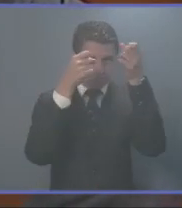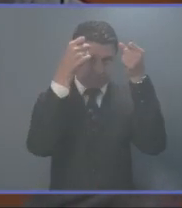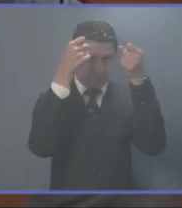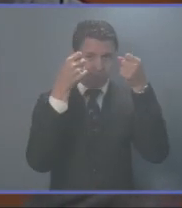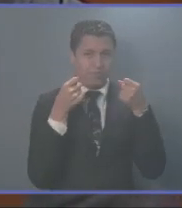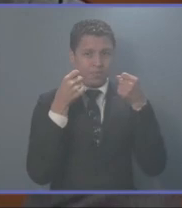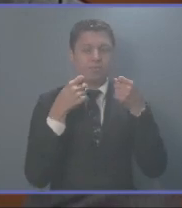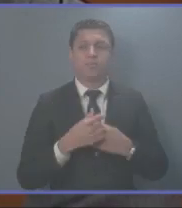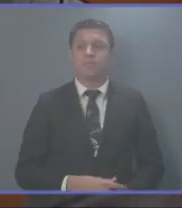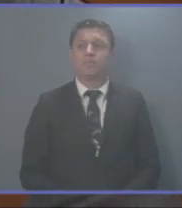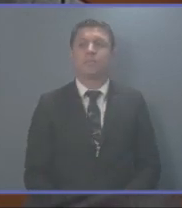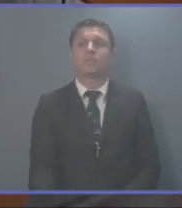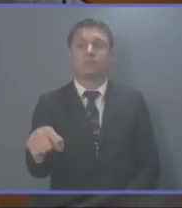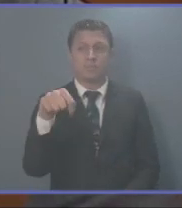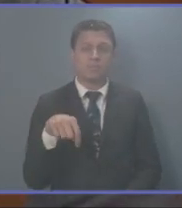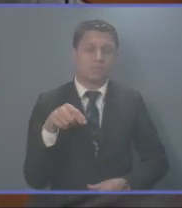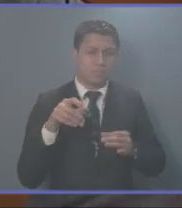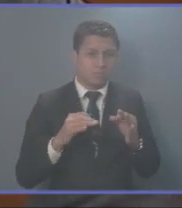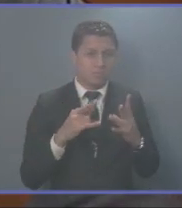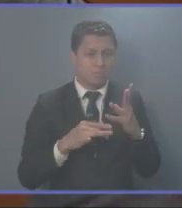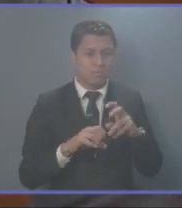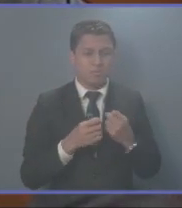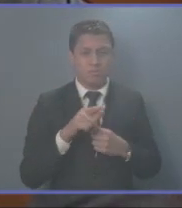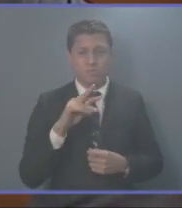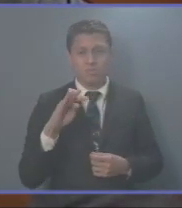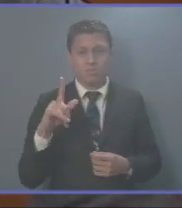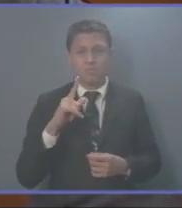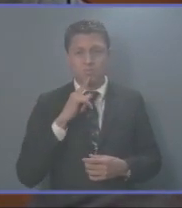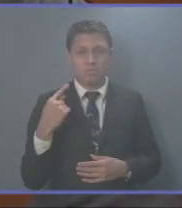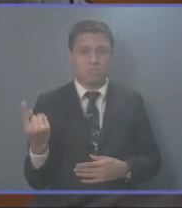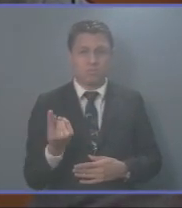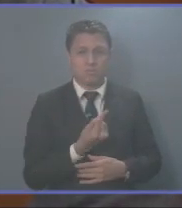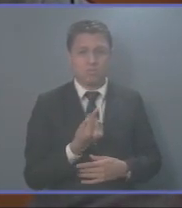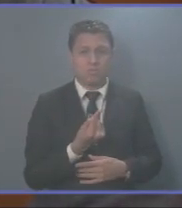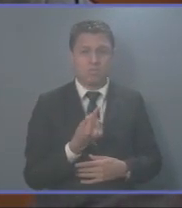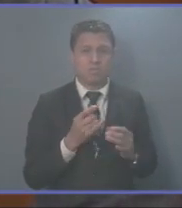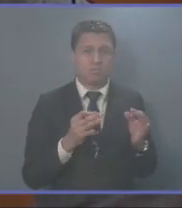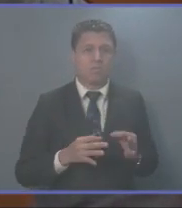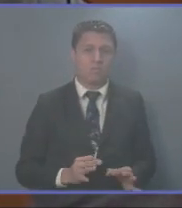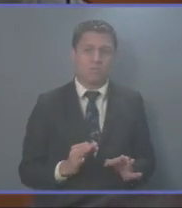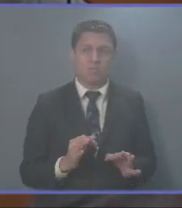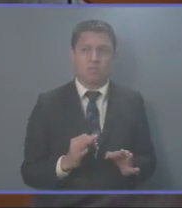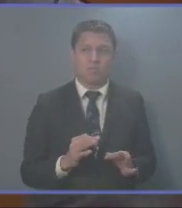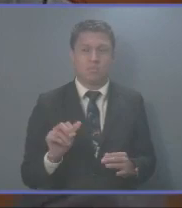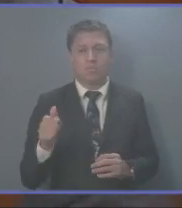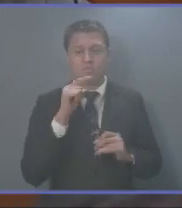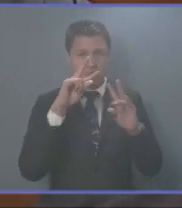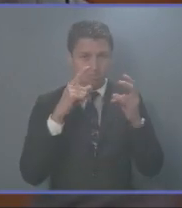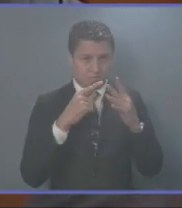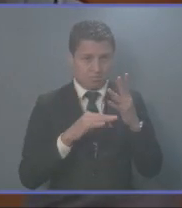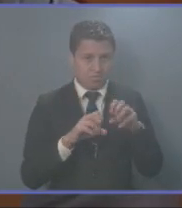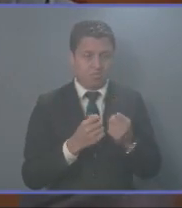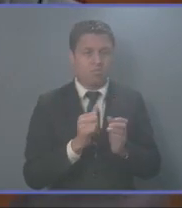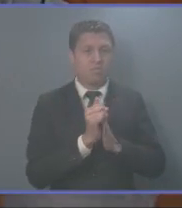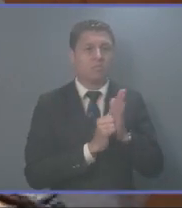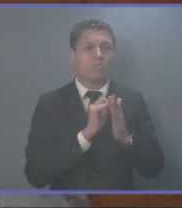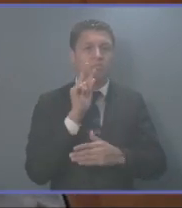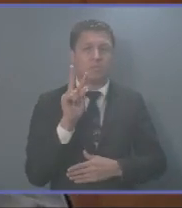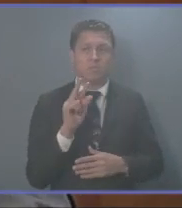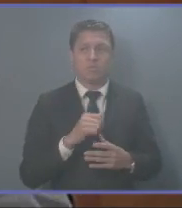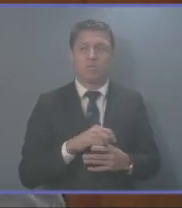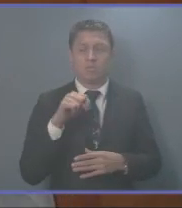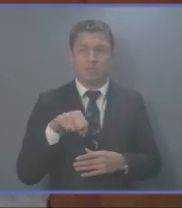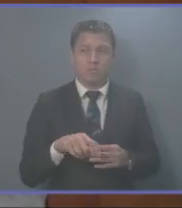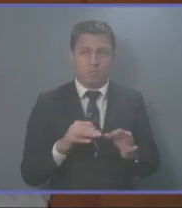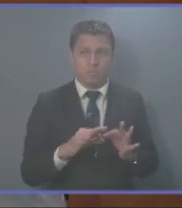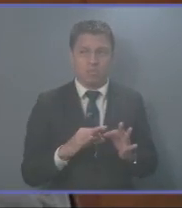prisión. El presente tipo penal se sancionará en concurso con otros delitos. Artículo 2. El